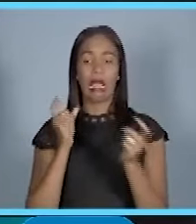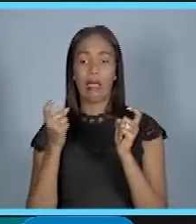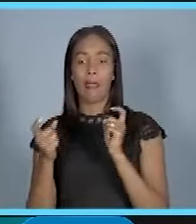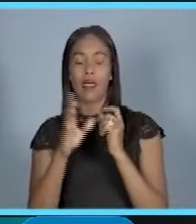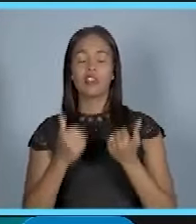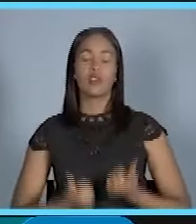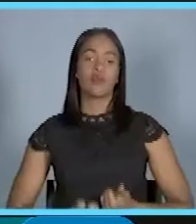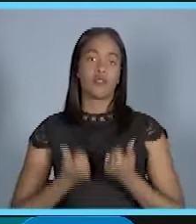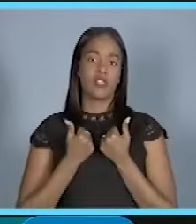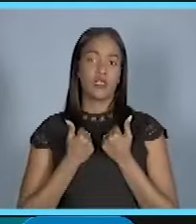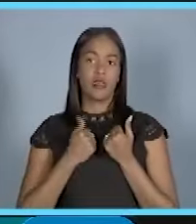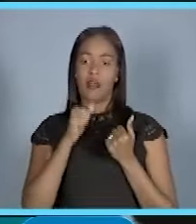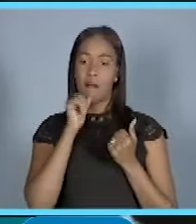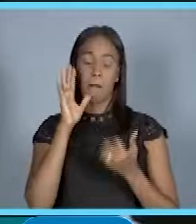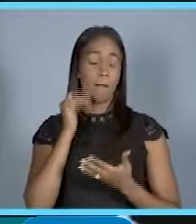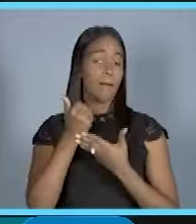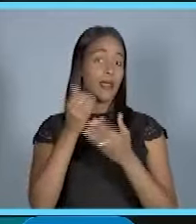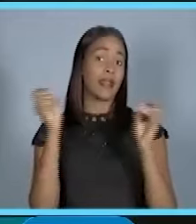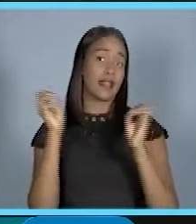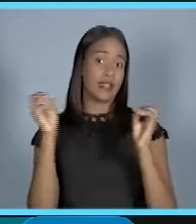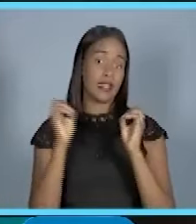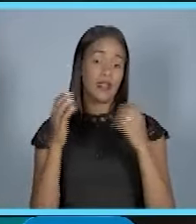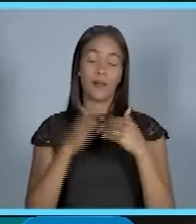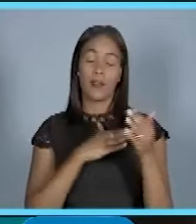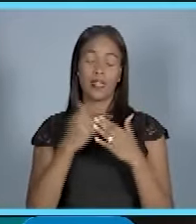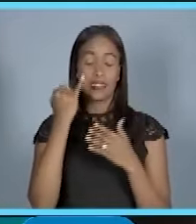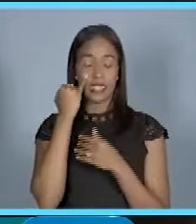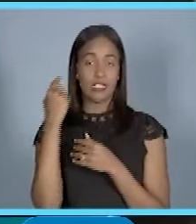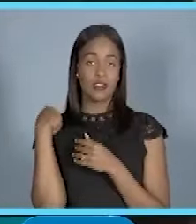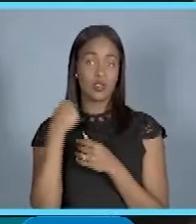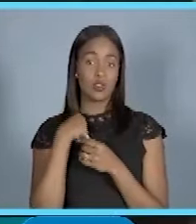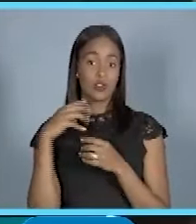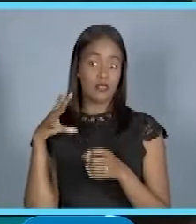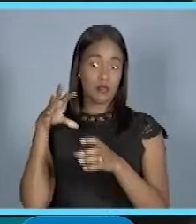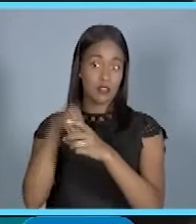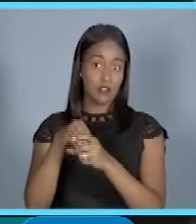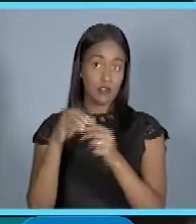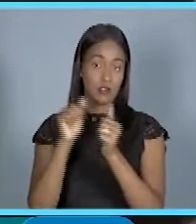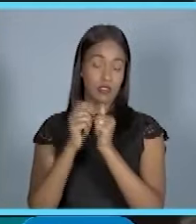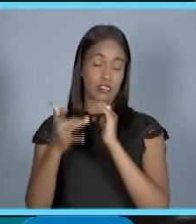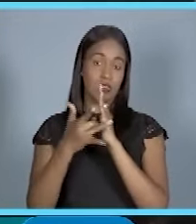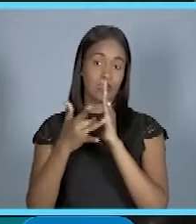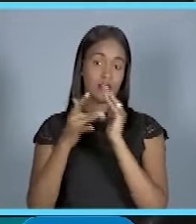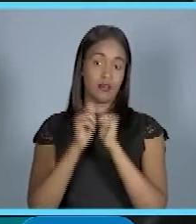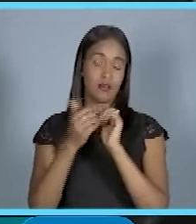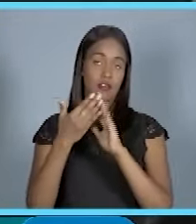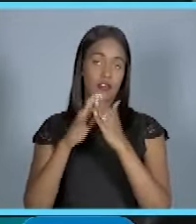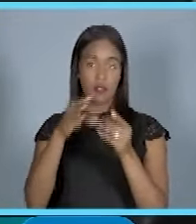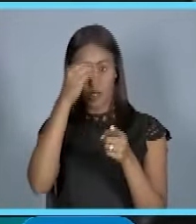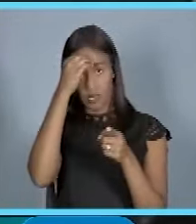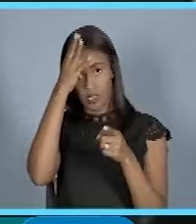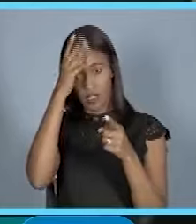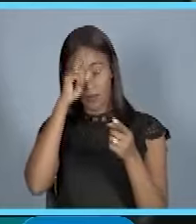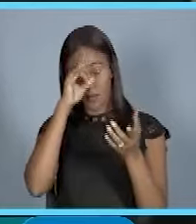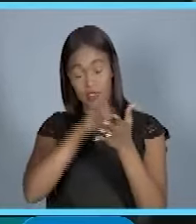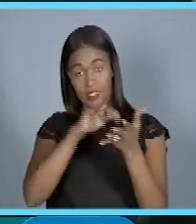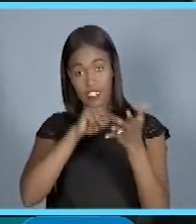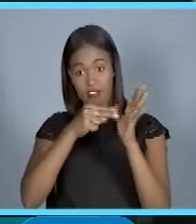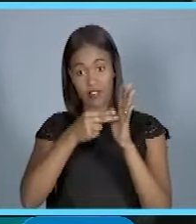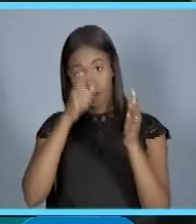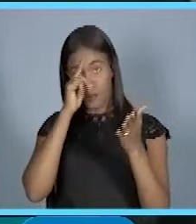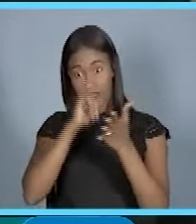vida, no va a servir nada, aun si nosotros introducimos técnica y tecnología, conocimiento. Entonces, con